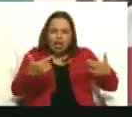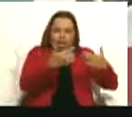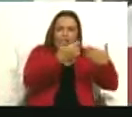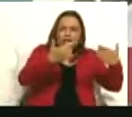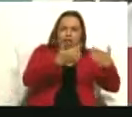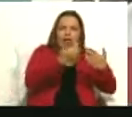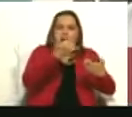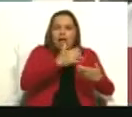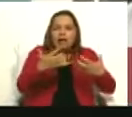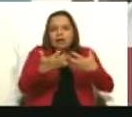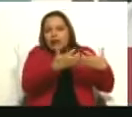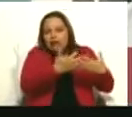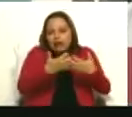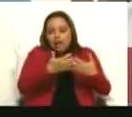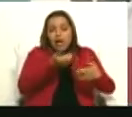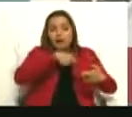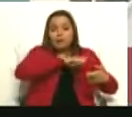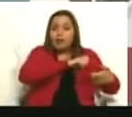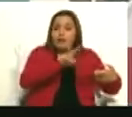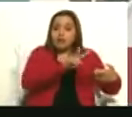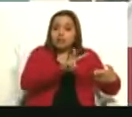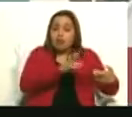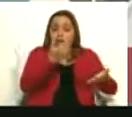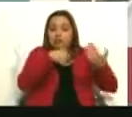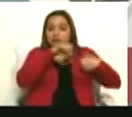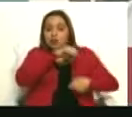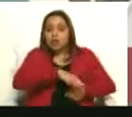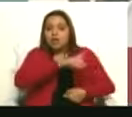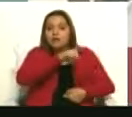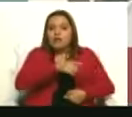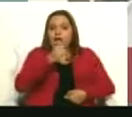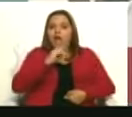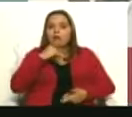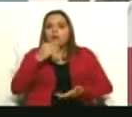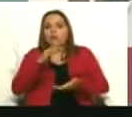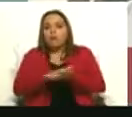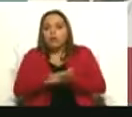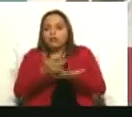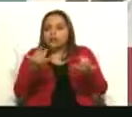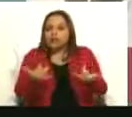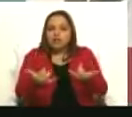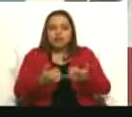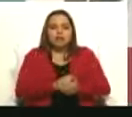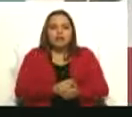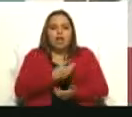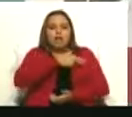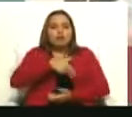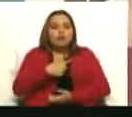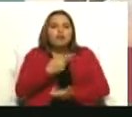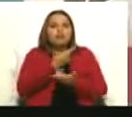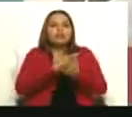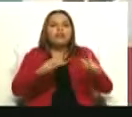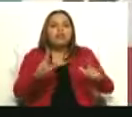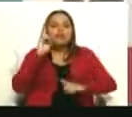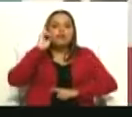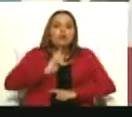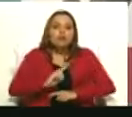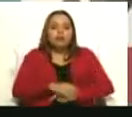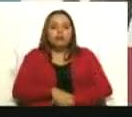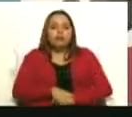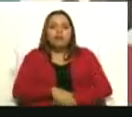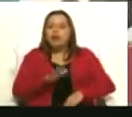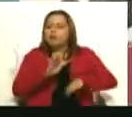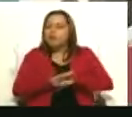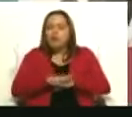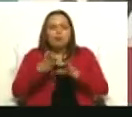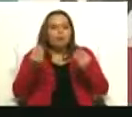guerras, vulnerabilidades, sino también de que ya había partido a la inmortalidad nuestro padre libertador Simón Bolívar, porque